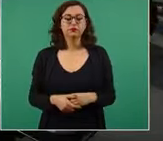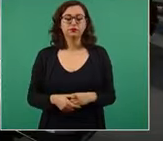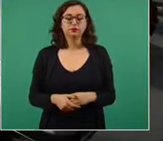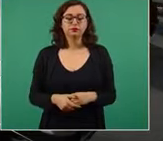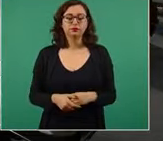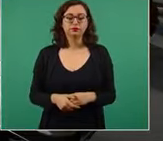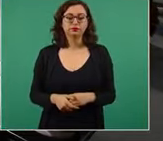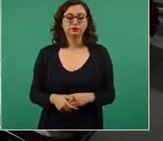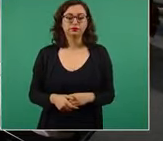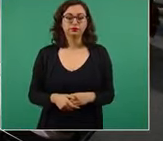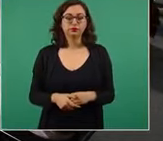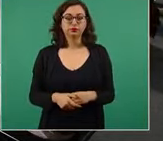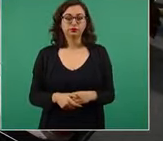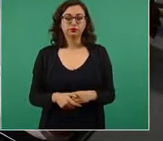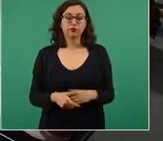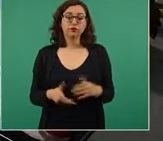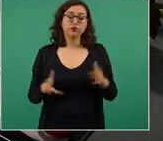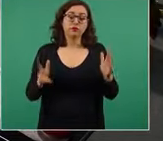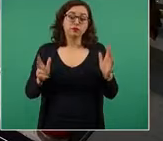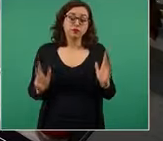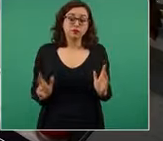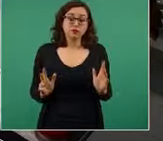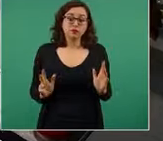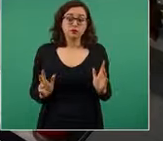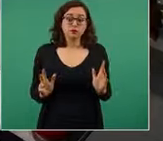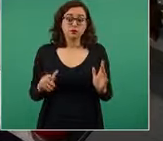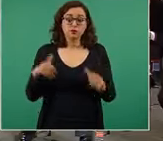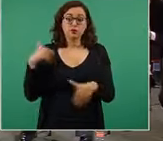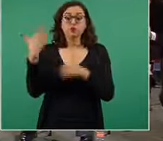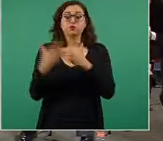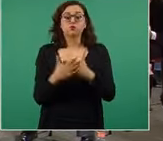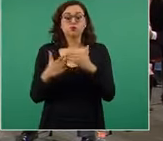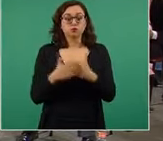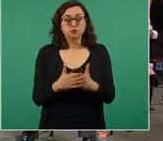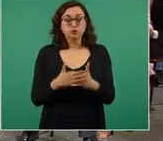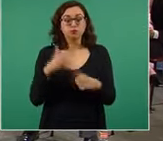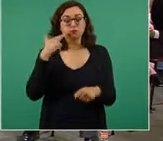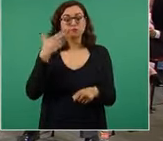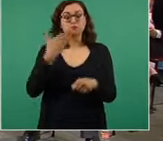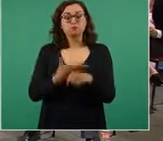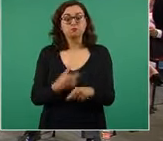y cada quien se hace responsable, porque